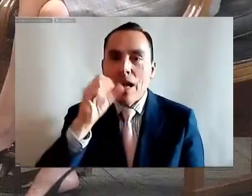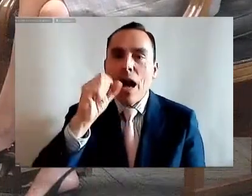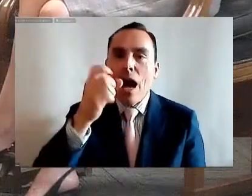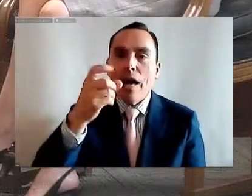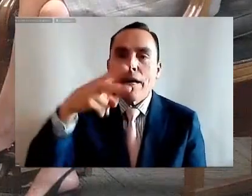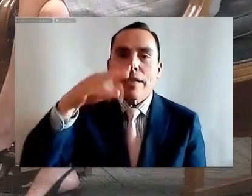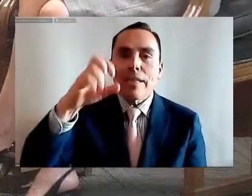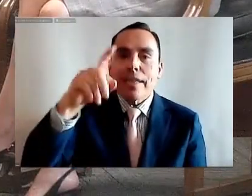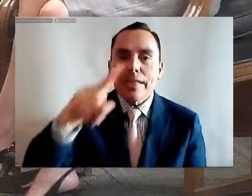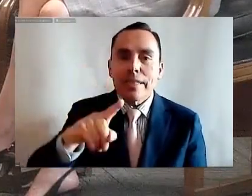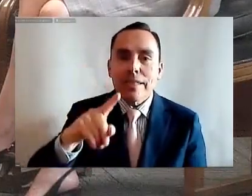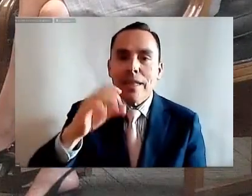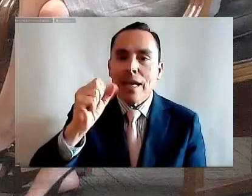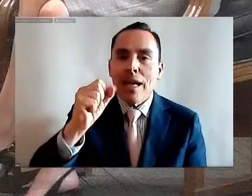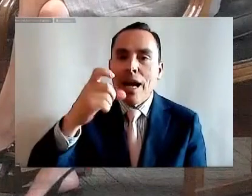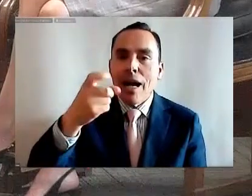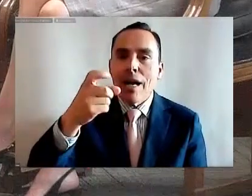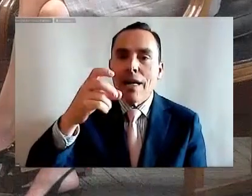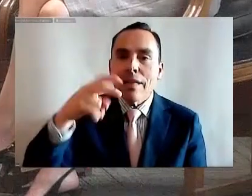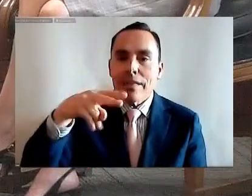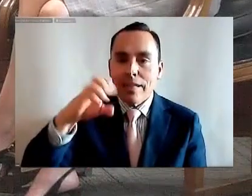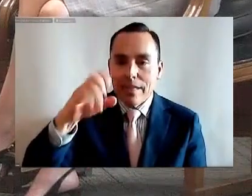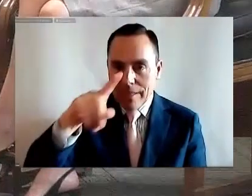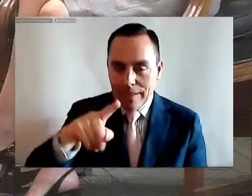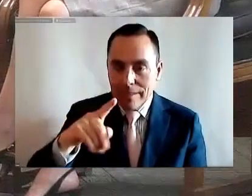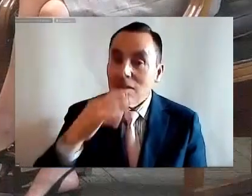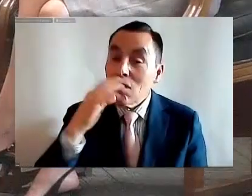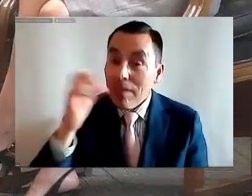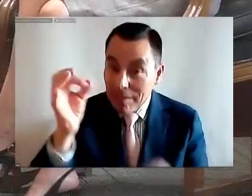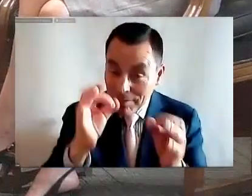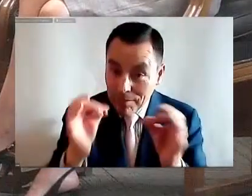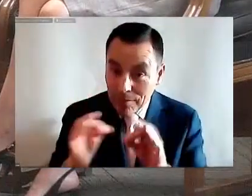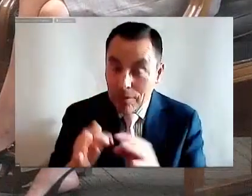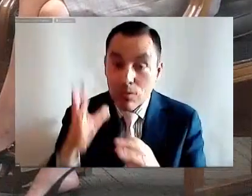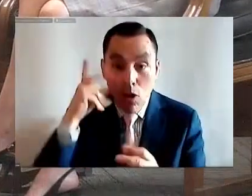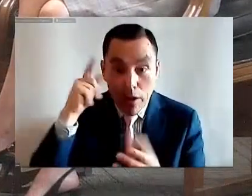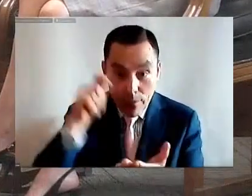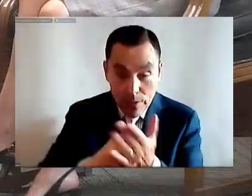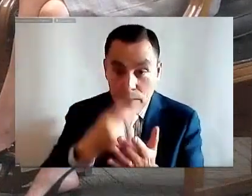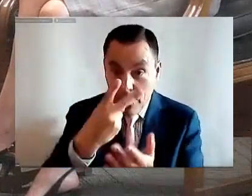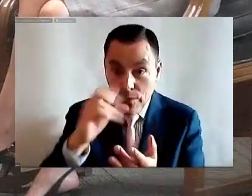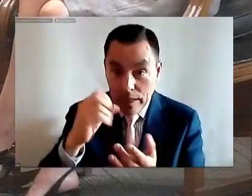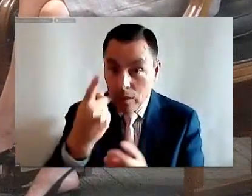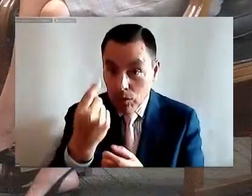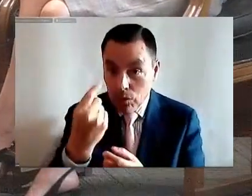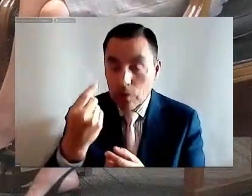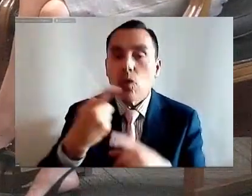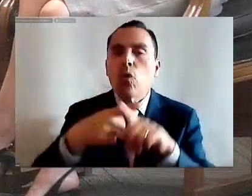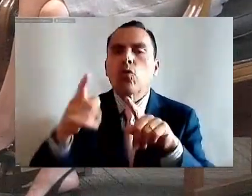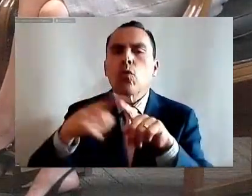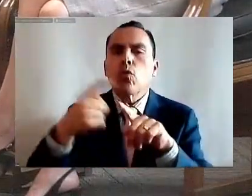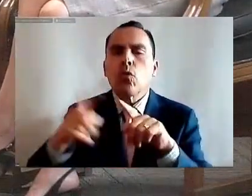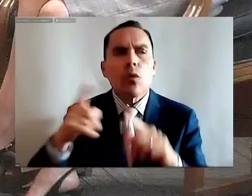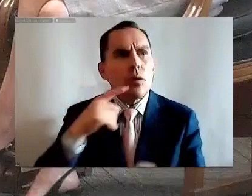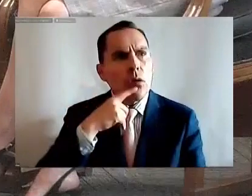de 2011 y podemos hacer referencia también al fallo más reciente que estuvo, me parece, en competencia